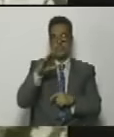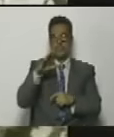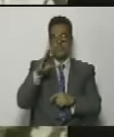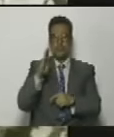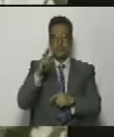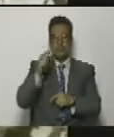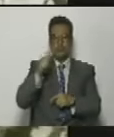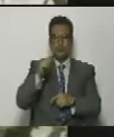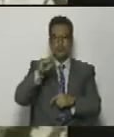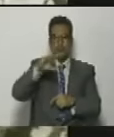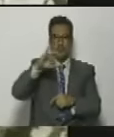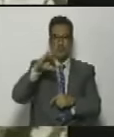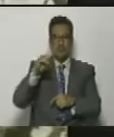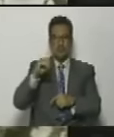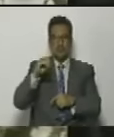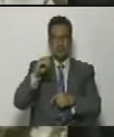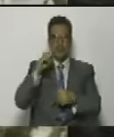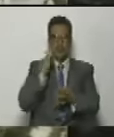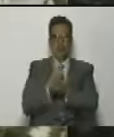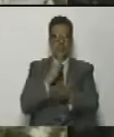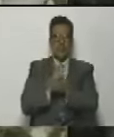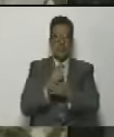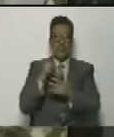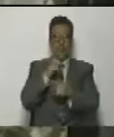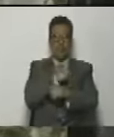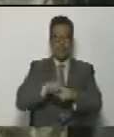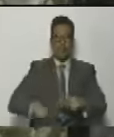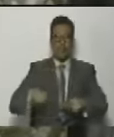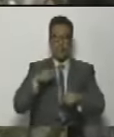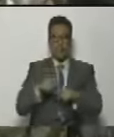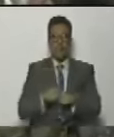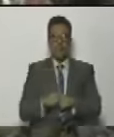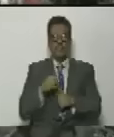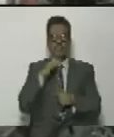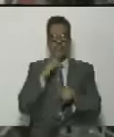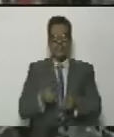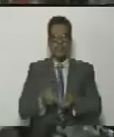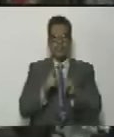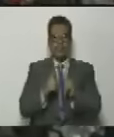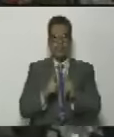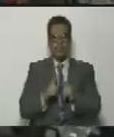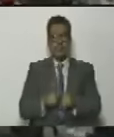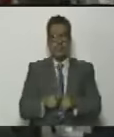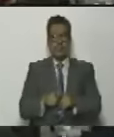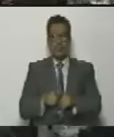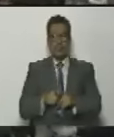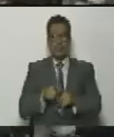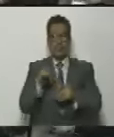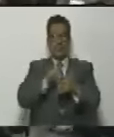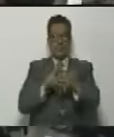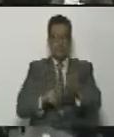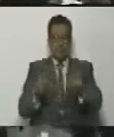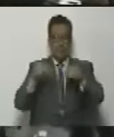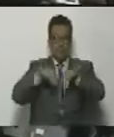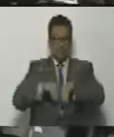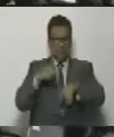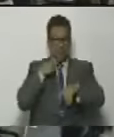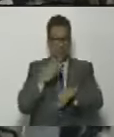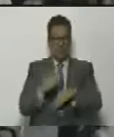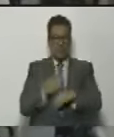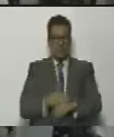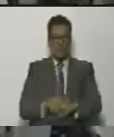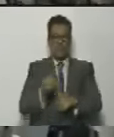siempre, Fabricio! Ciudadano presidente, si me permite, para leer el acuerdo.